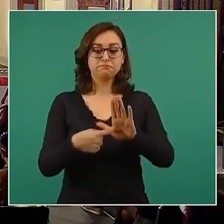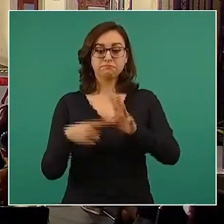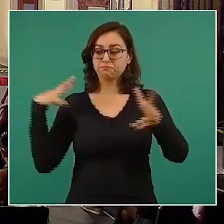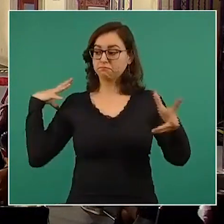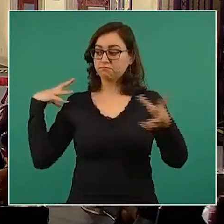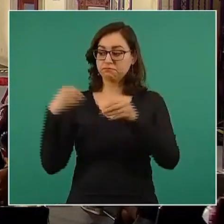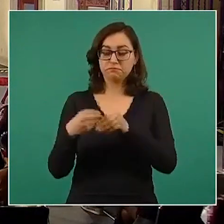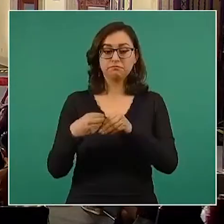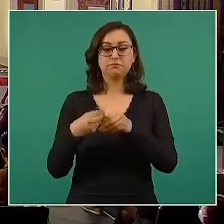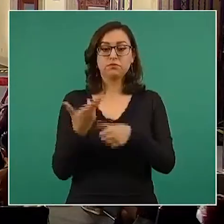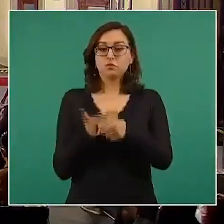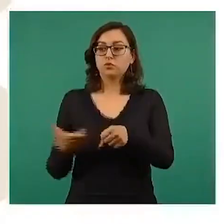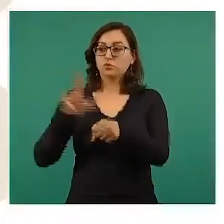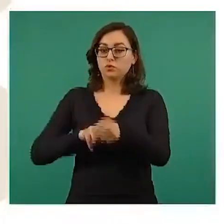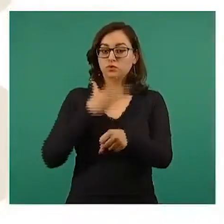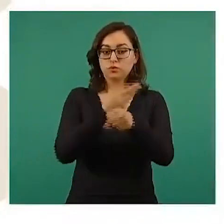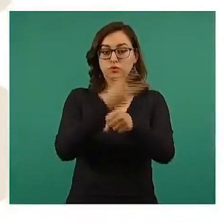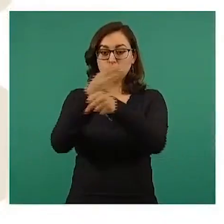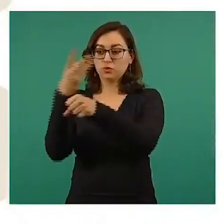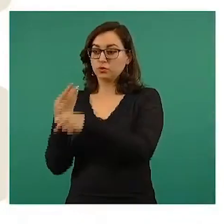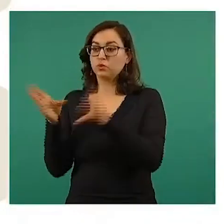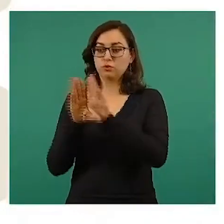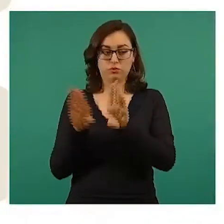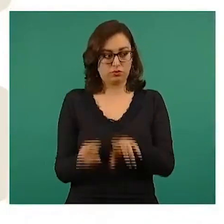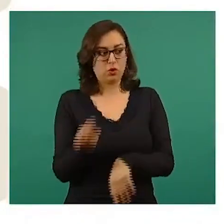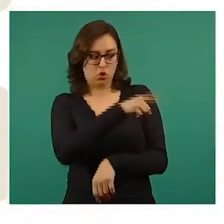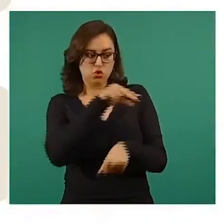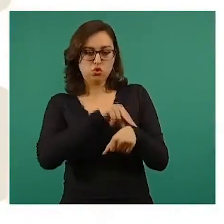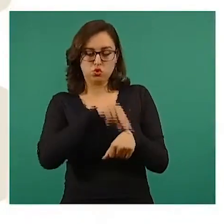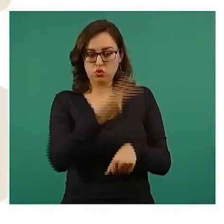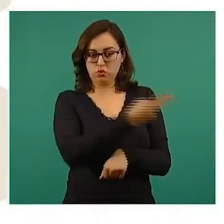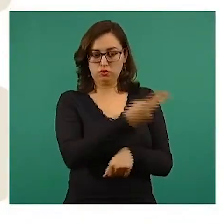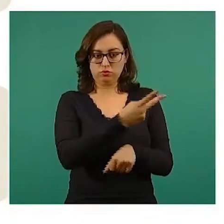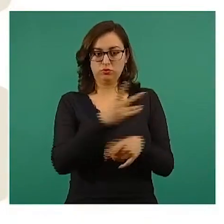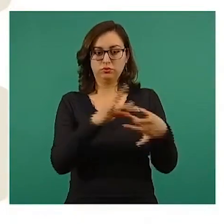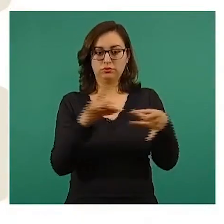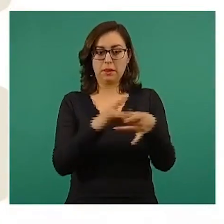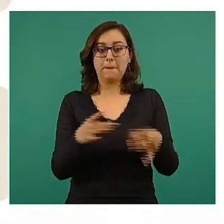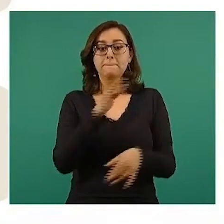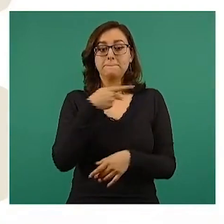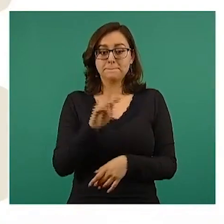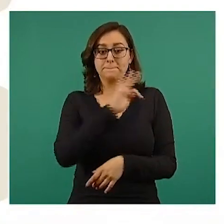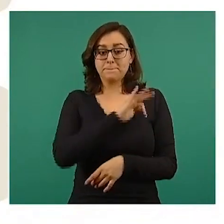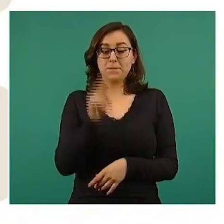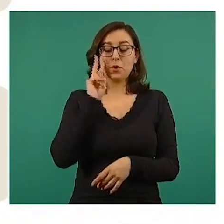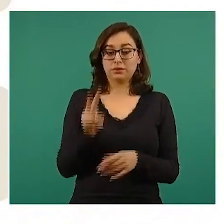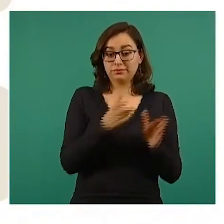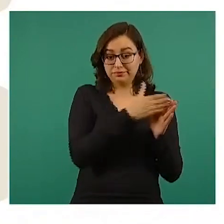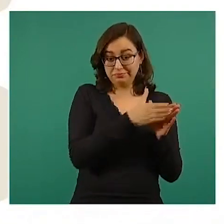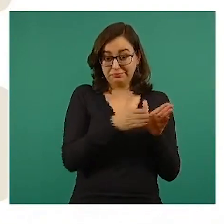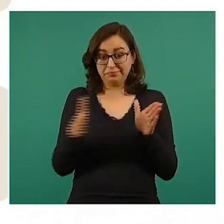la reconversión hospitalaria. La doctora Duque y el doctor Reyes Terán entrarán en detalles, pero vean ustedes en la secuencia de tiempo, es